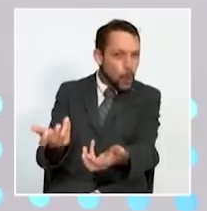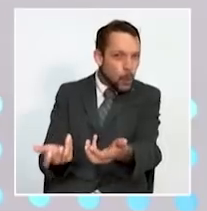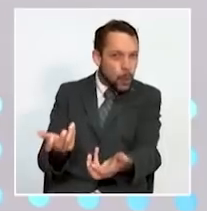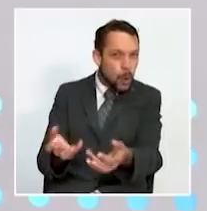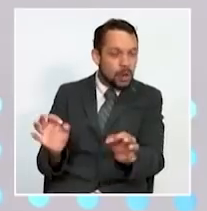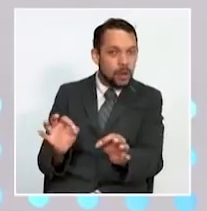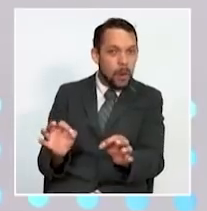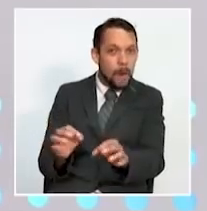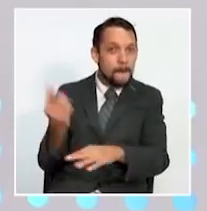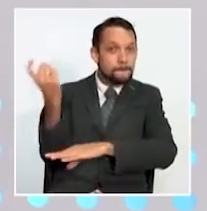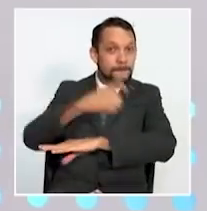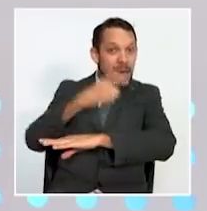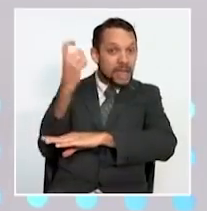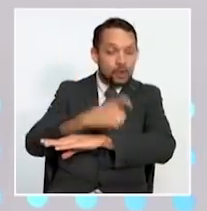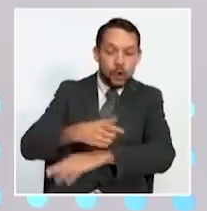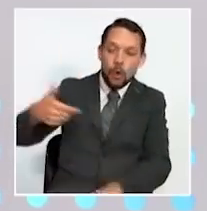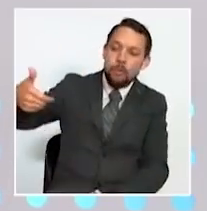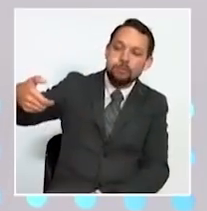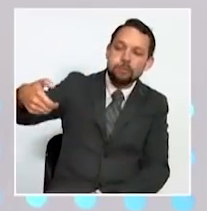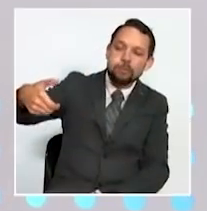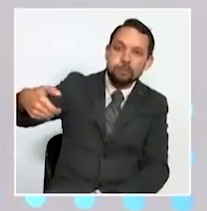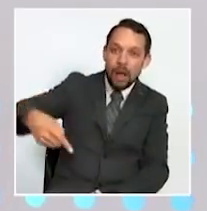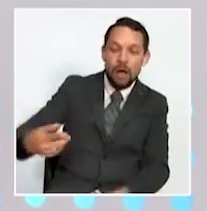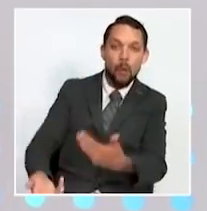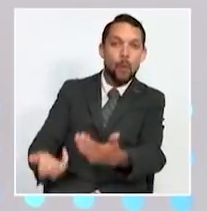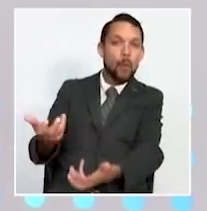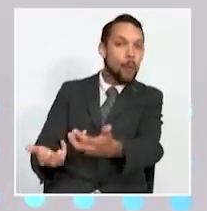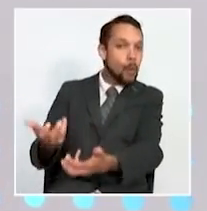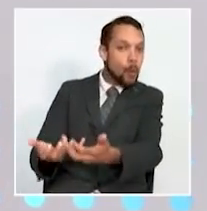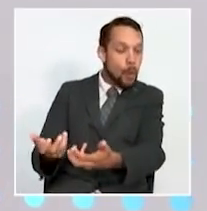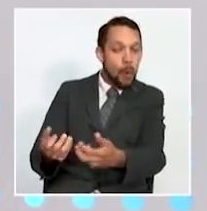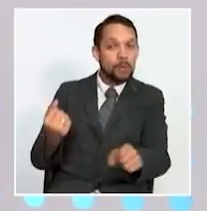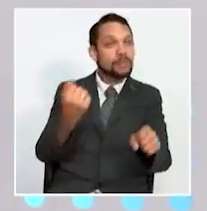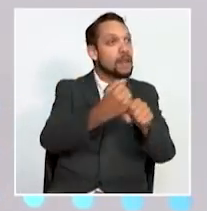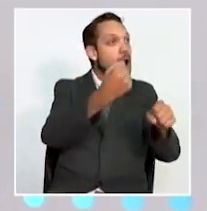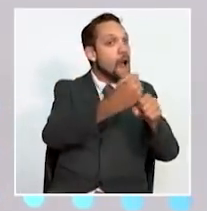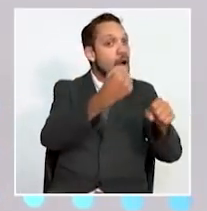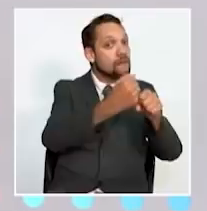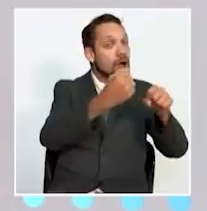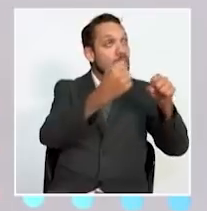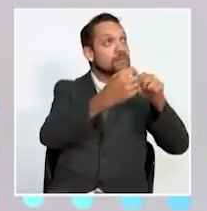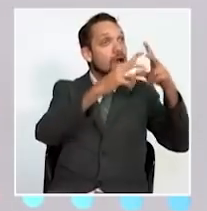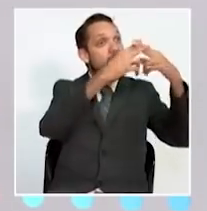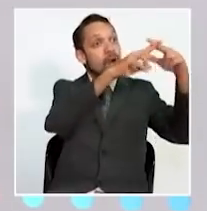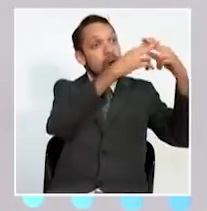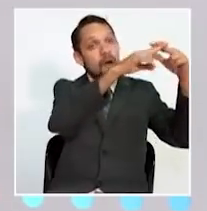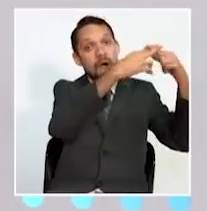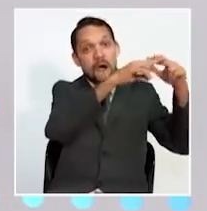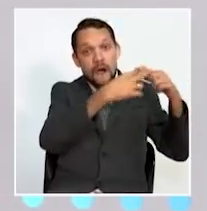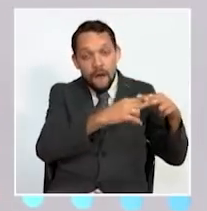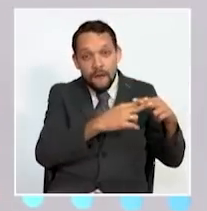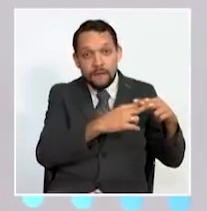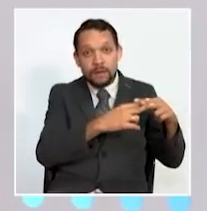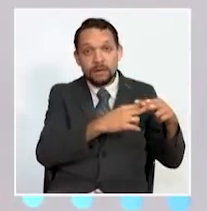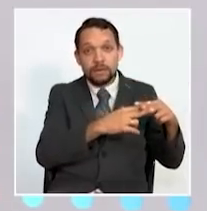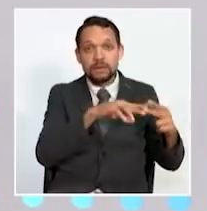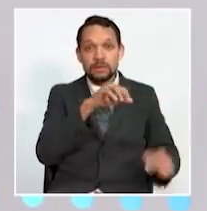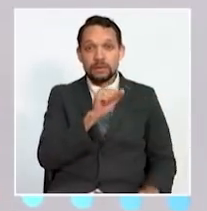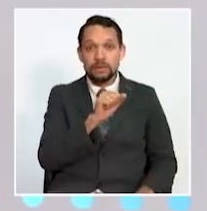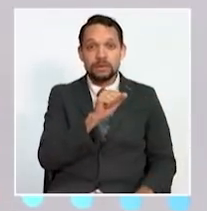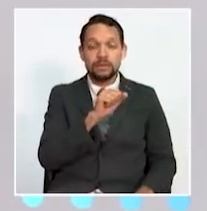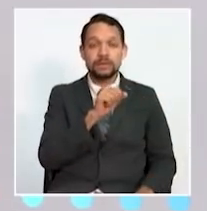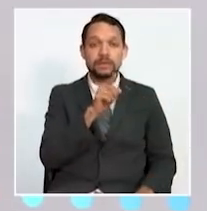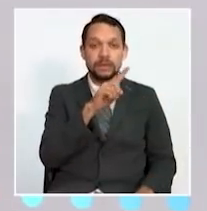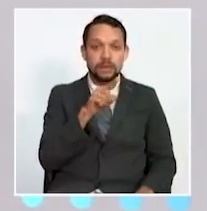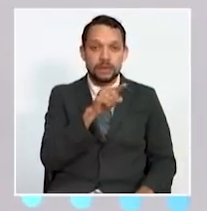con petróleo? Señora, ¿usted trabajó con telas? ¿Usted trabajó donde habían esas inhalaciones de todas